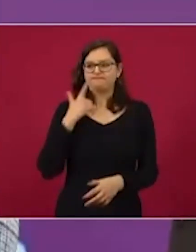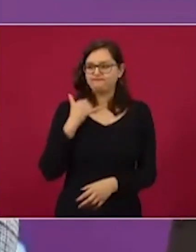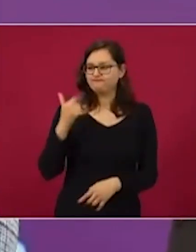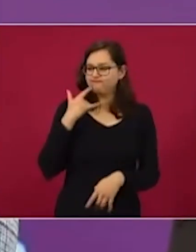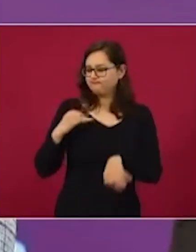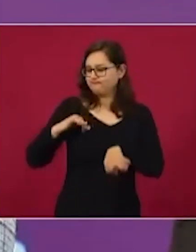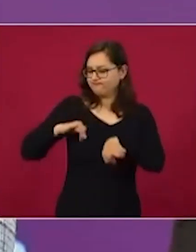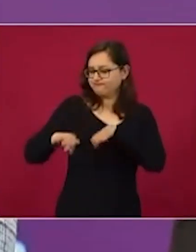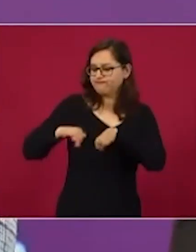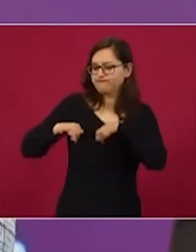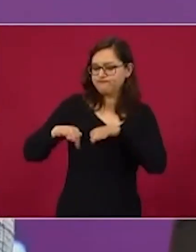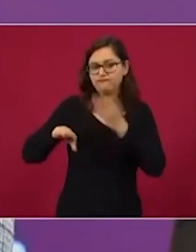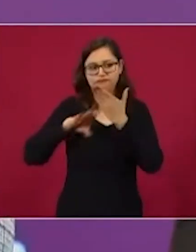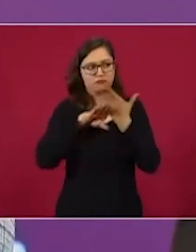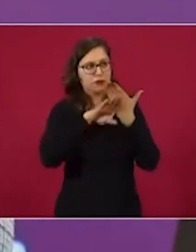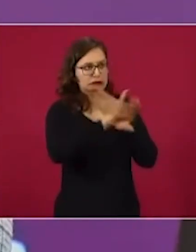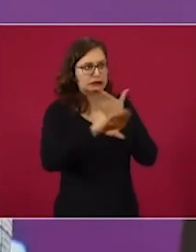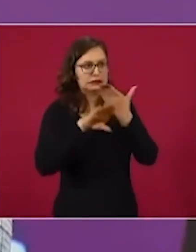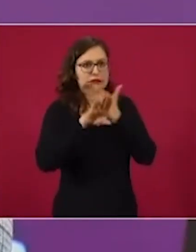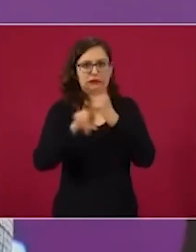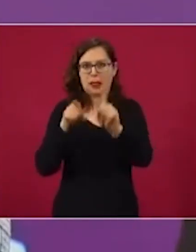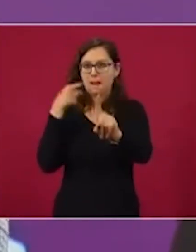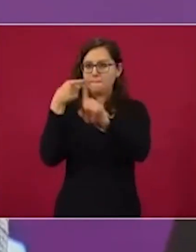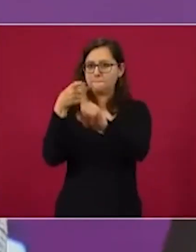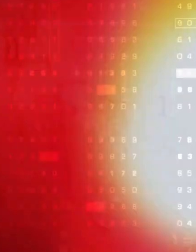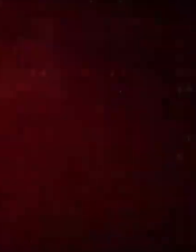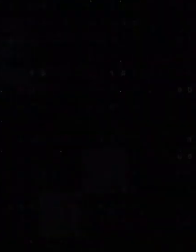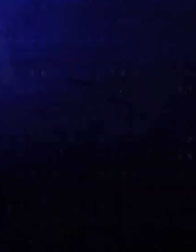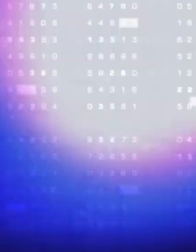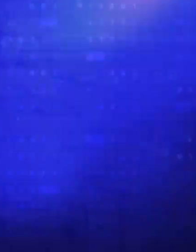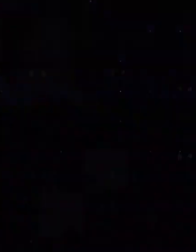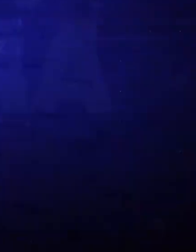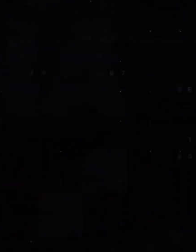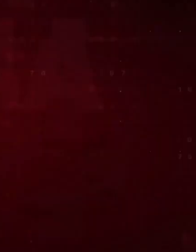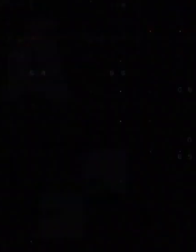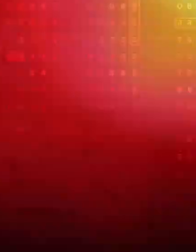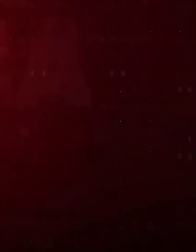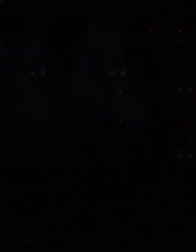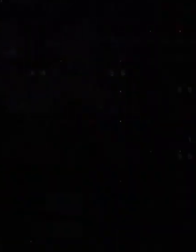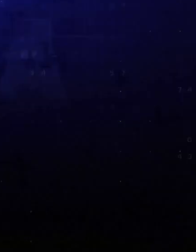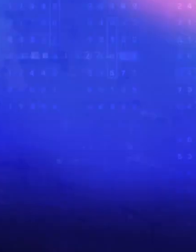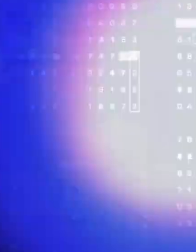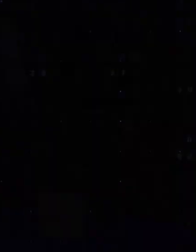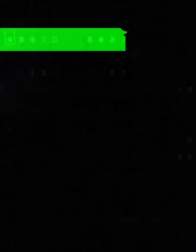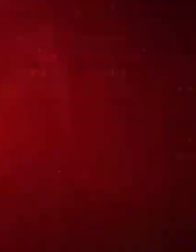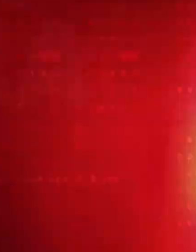reportó aldo gonzález guardia nocturna